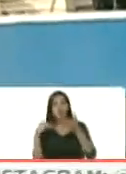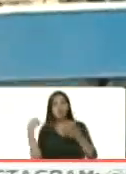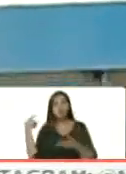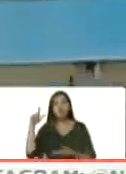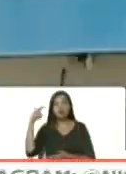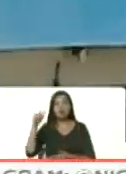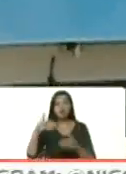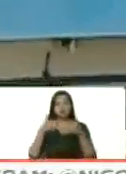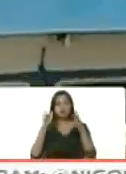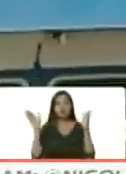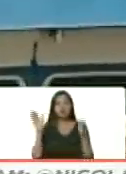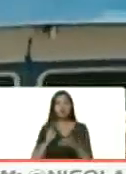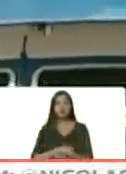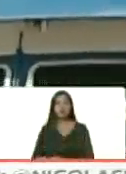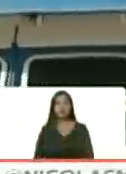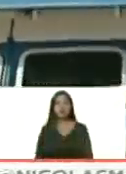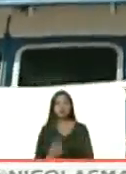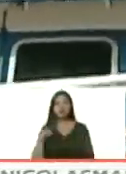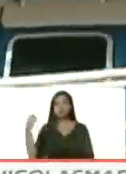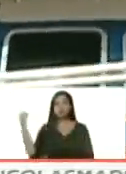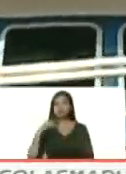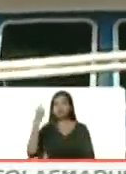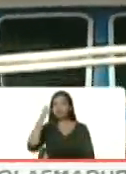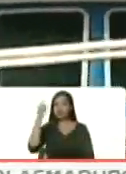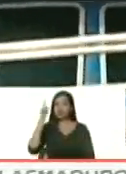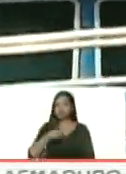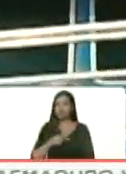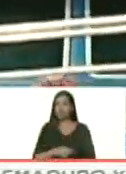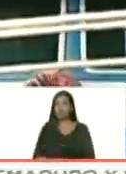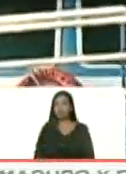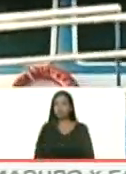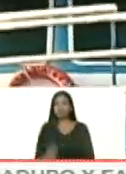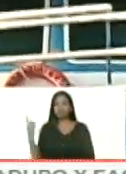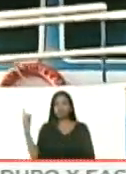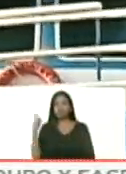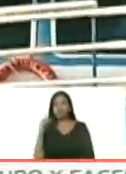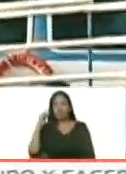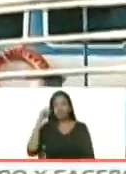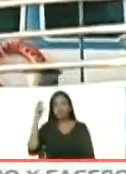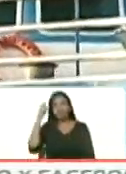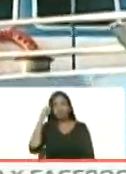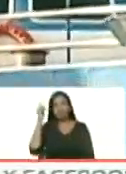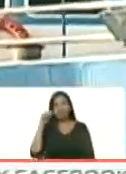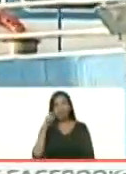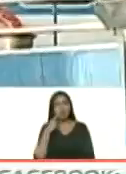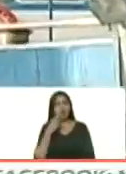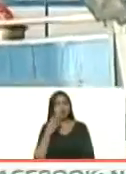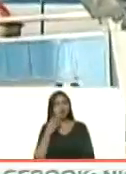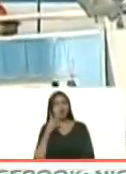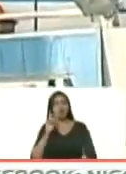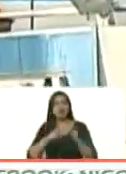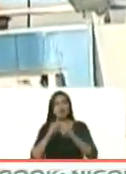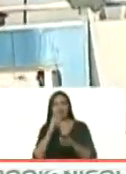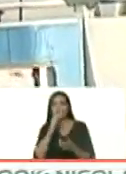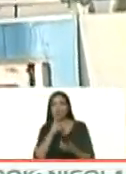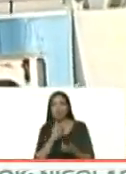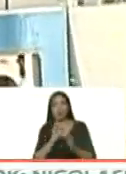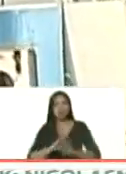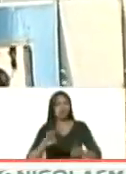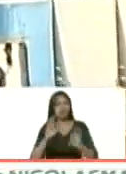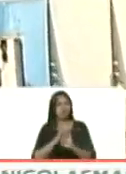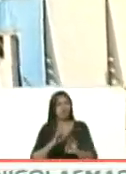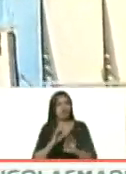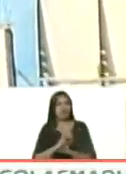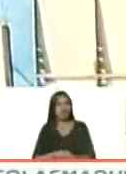público. Y llegará el día, llegará, en que no dependeremos de nada ni